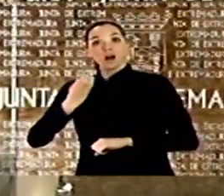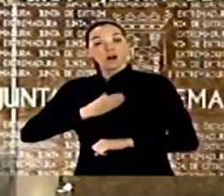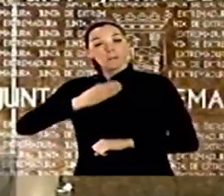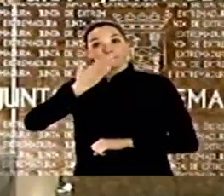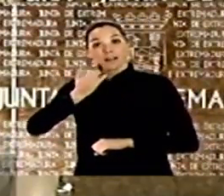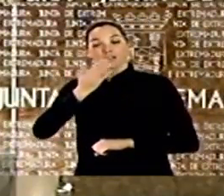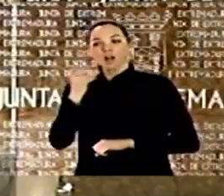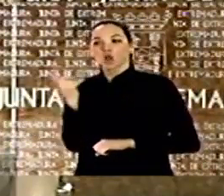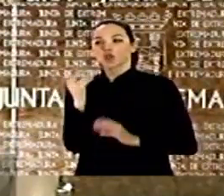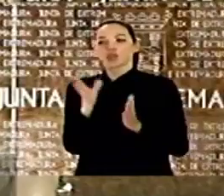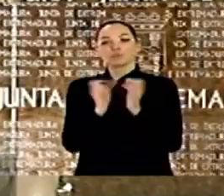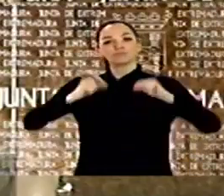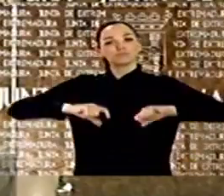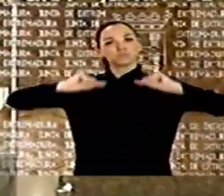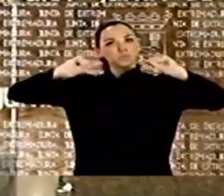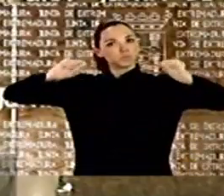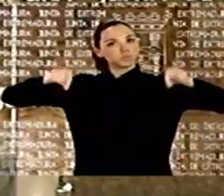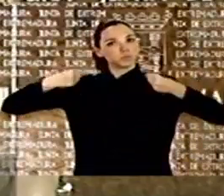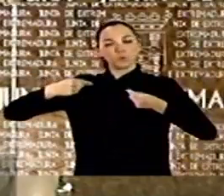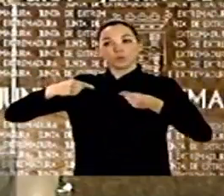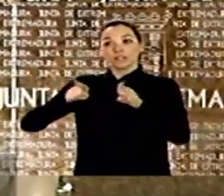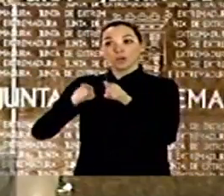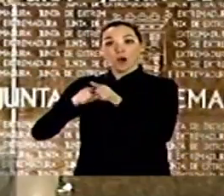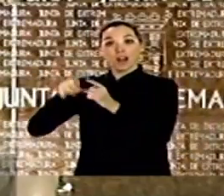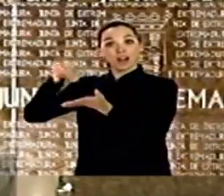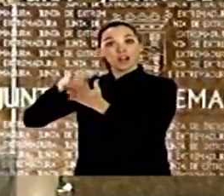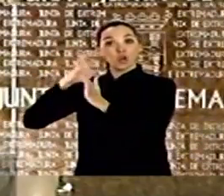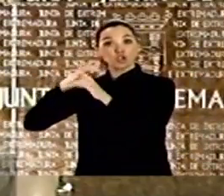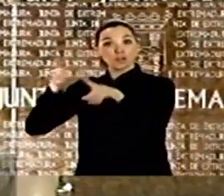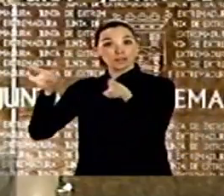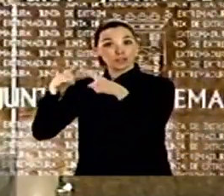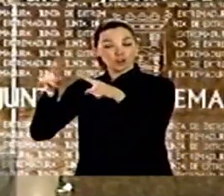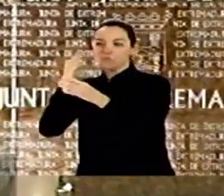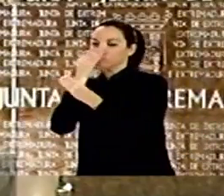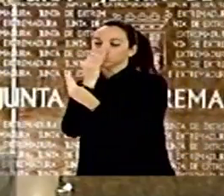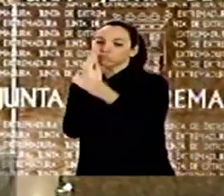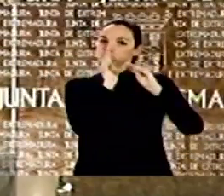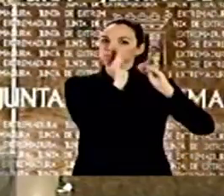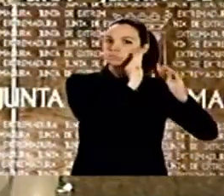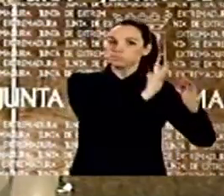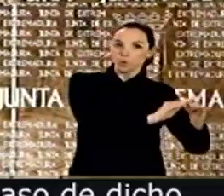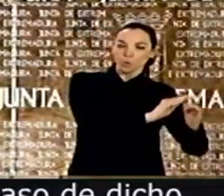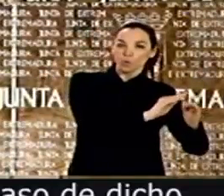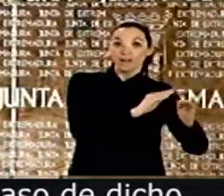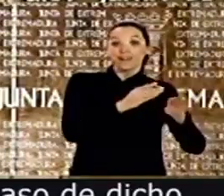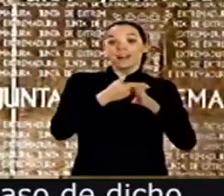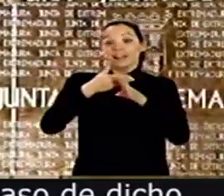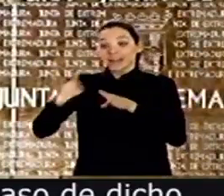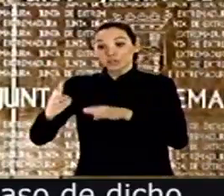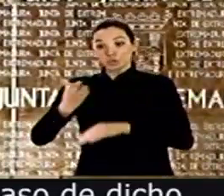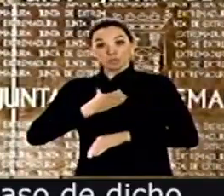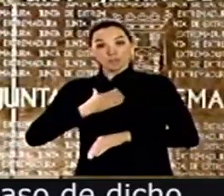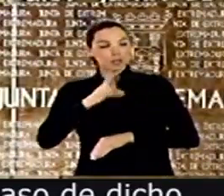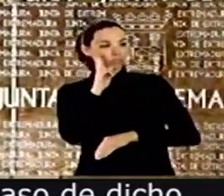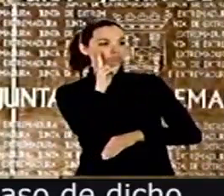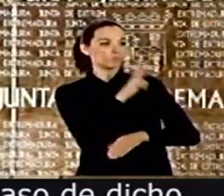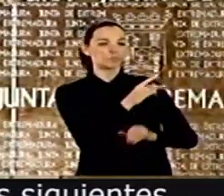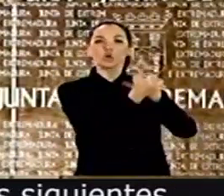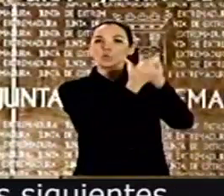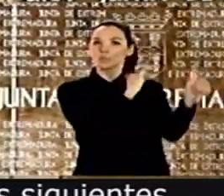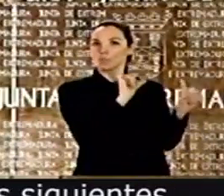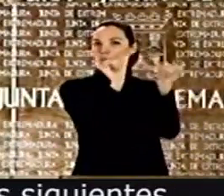Mérida, el traspaso de dicho conservatorio, que además servirá de modelo para lo siguiente. En este caso os tengo